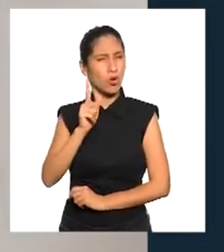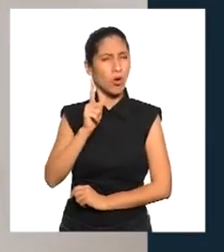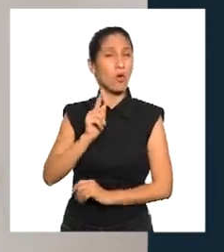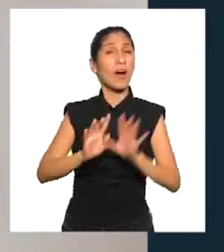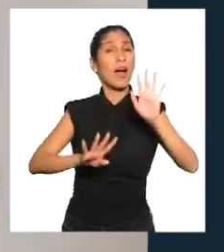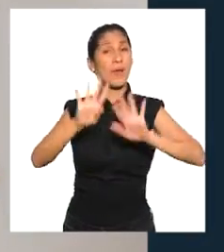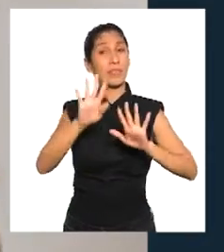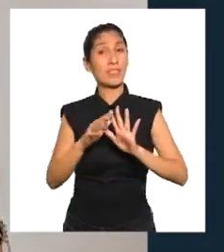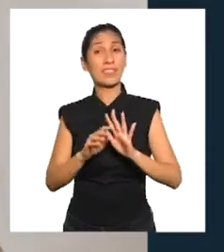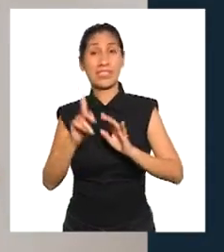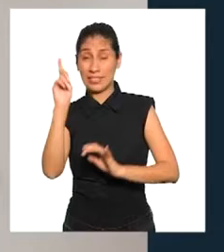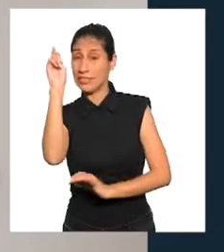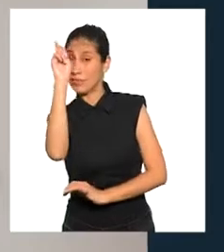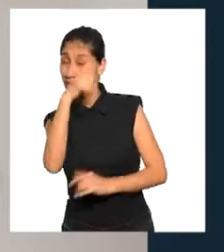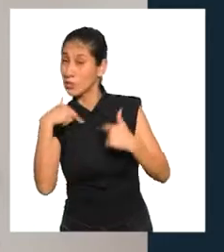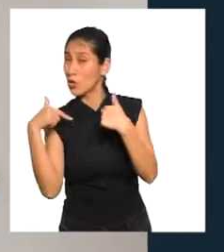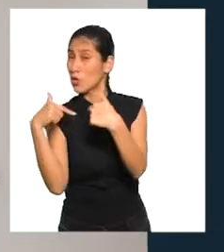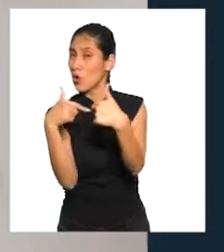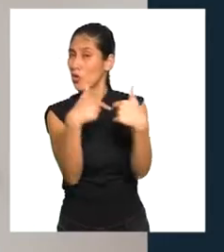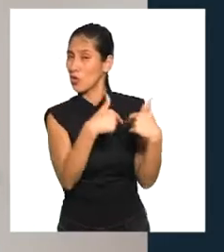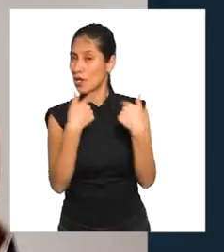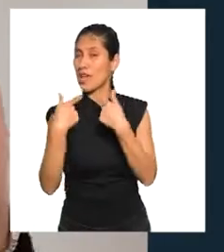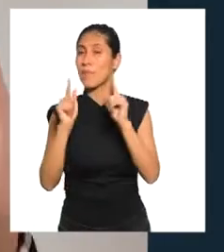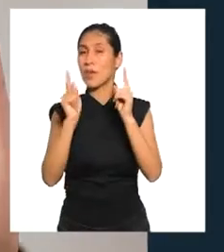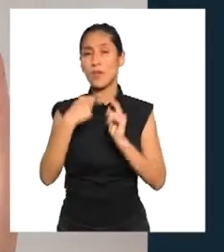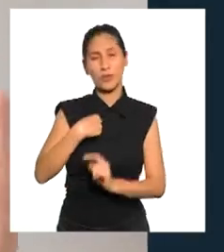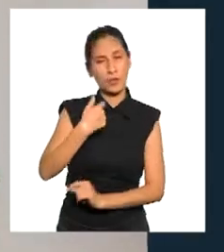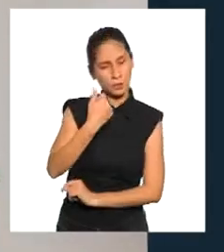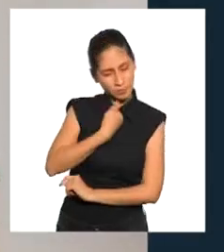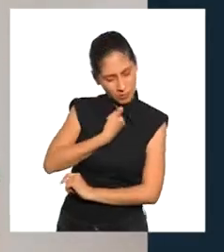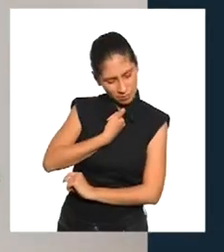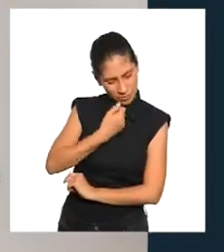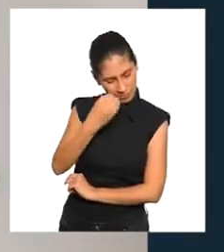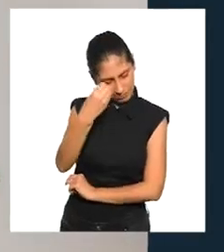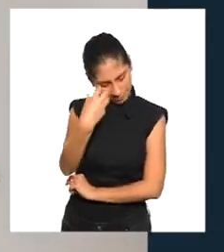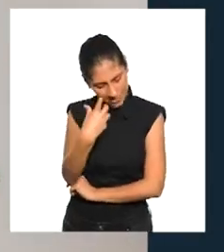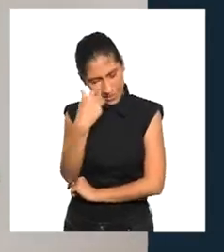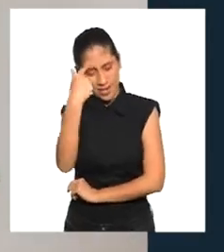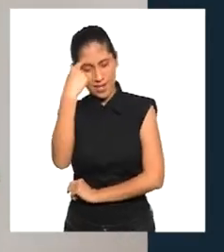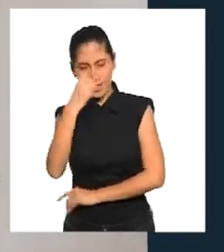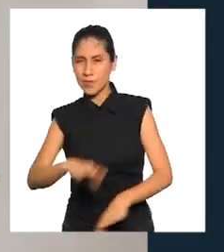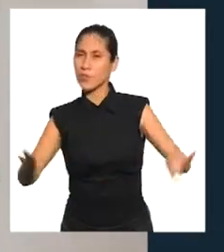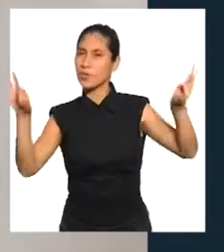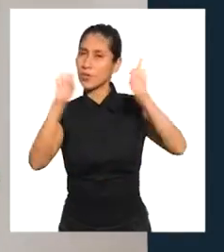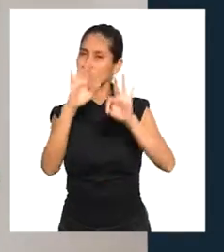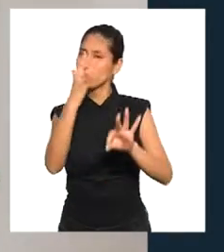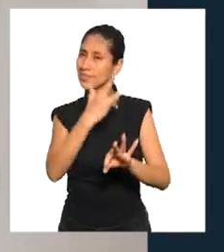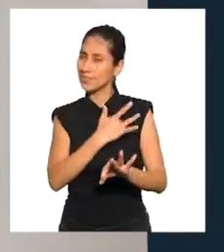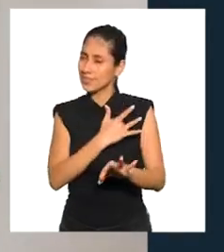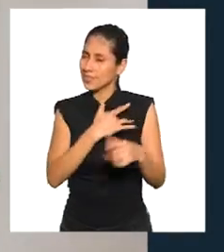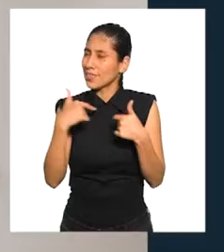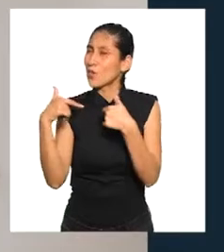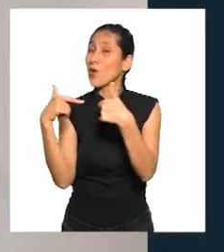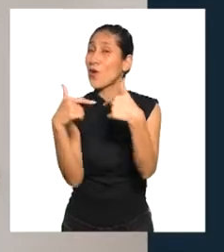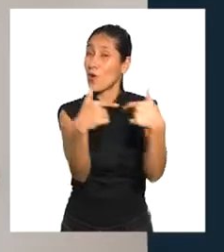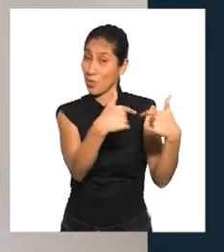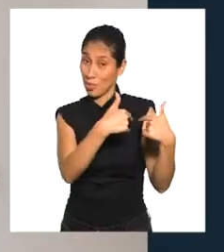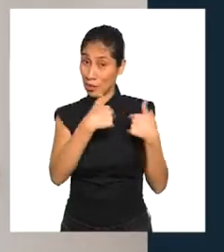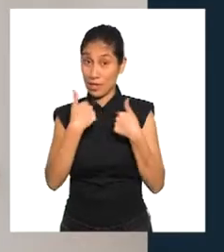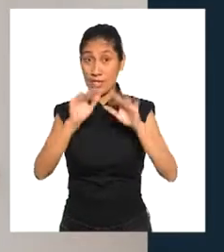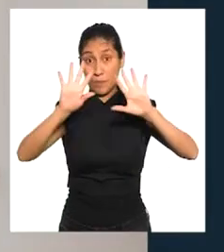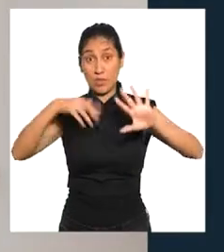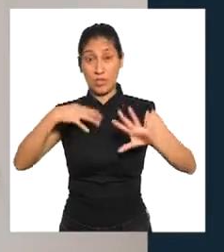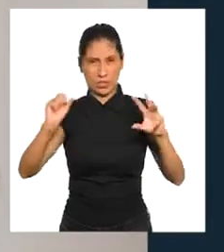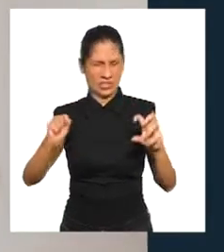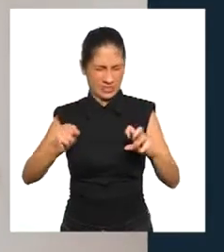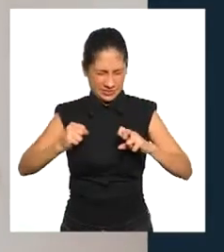Muchas veces nos es difícil controlar, pero yo diría, lo importante es regular la emoción. Si tenemos mucha cólera